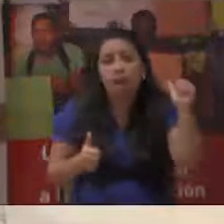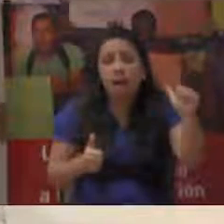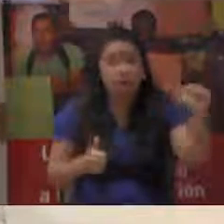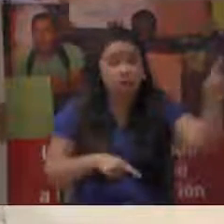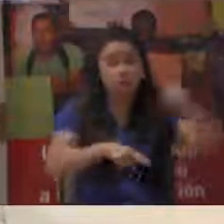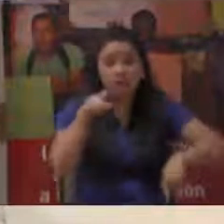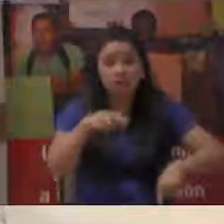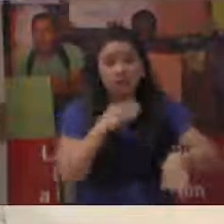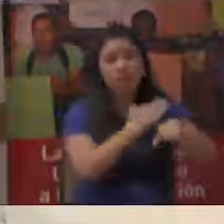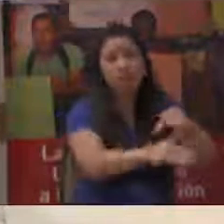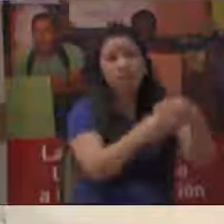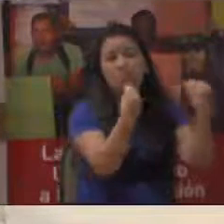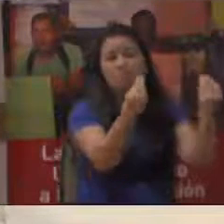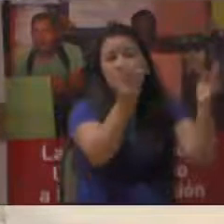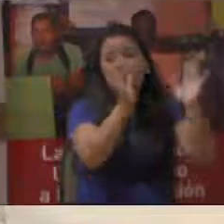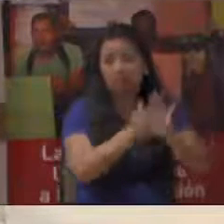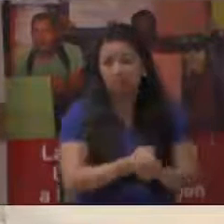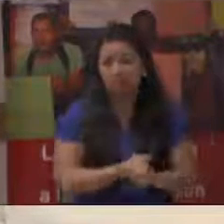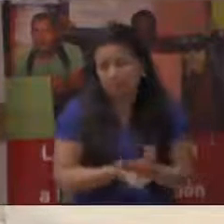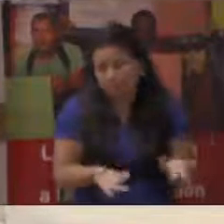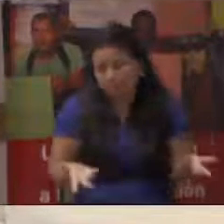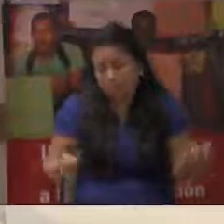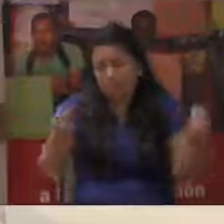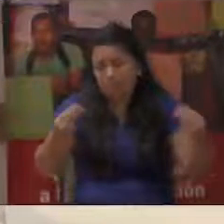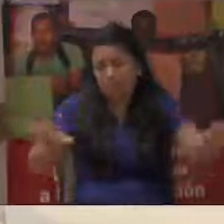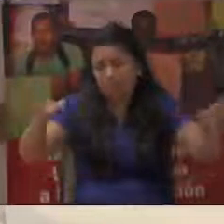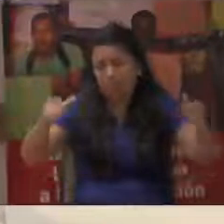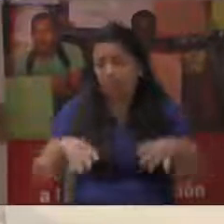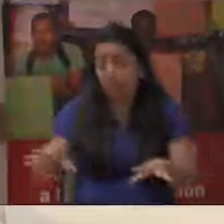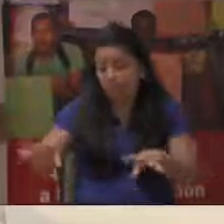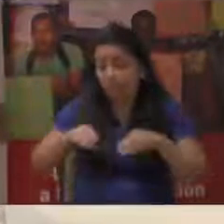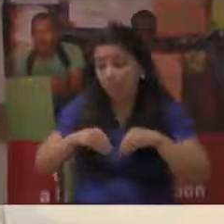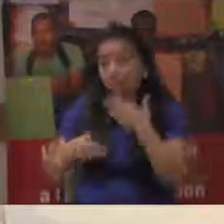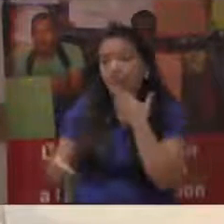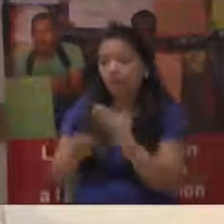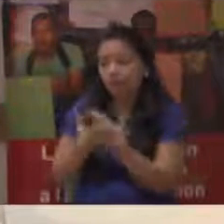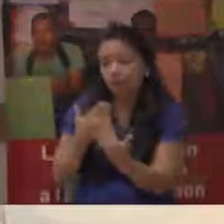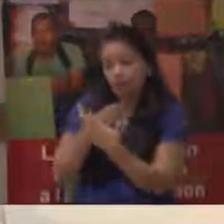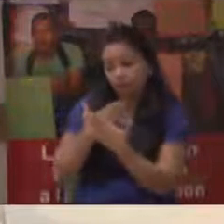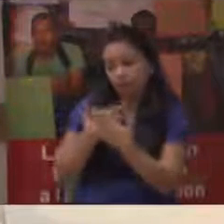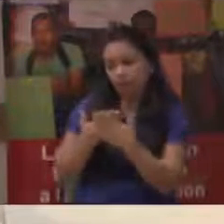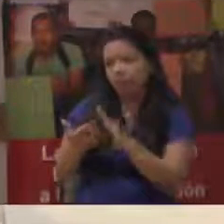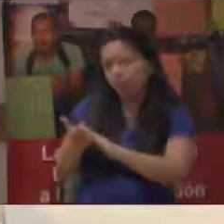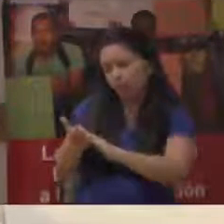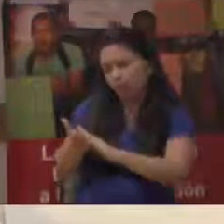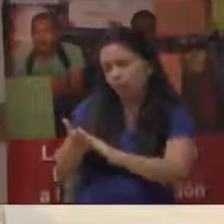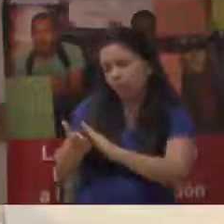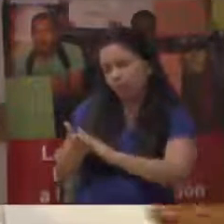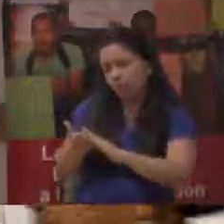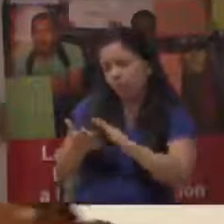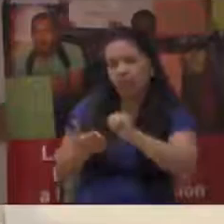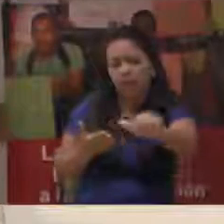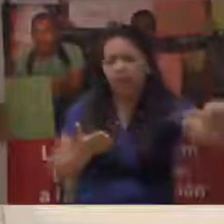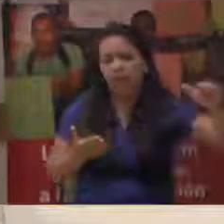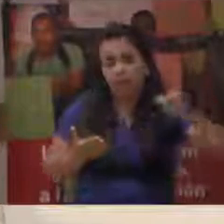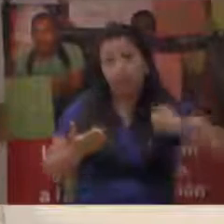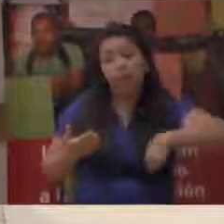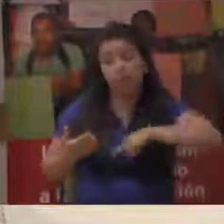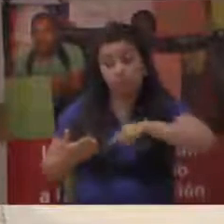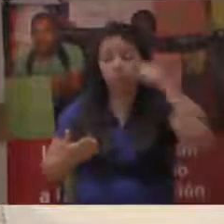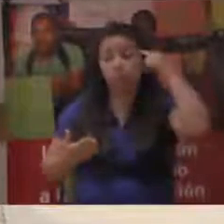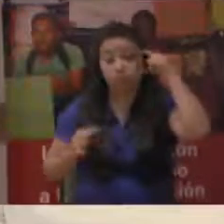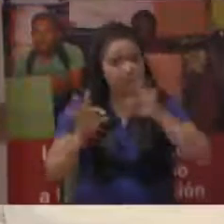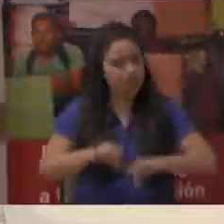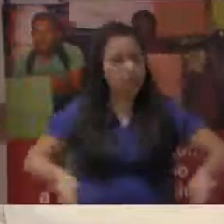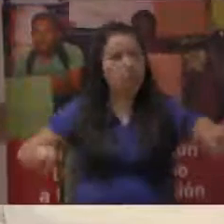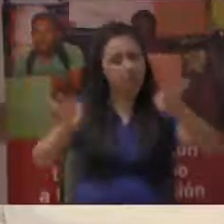Joshua, para conocimiento. Acogida su recomendación y le pido disculpas porque las mujeres para nosotros,